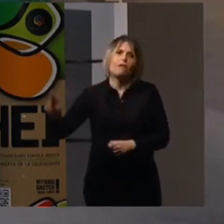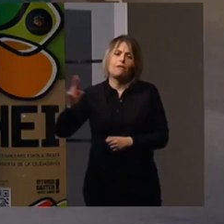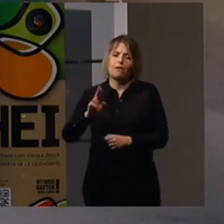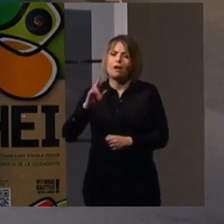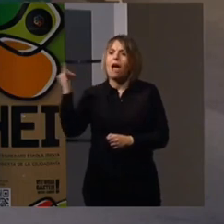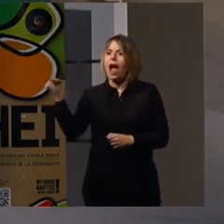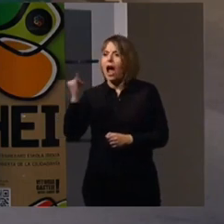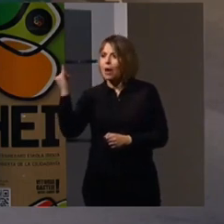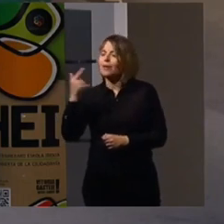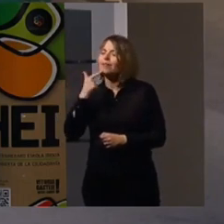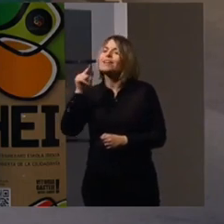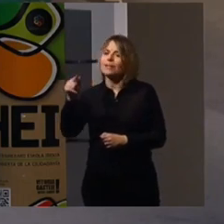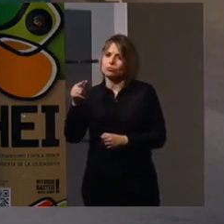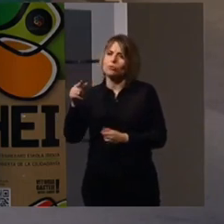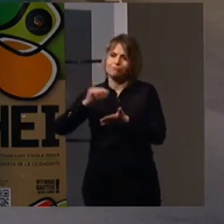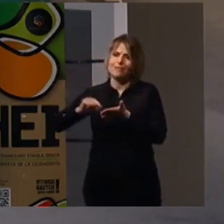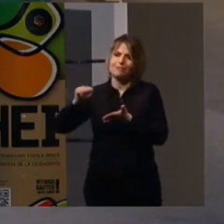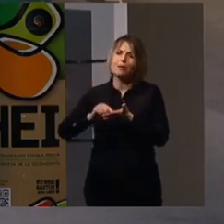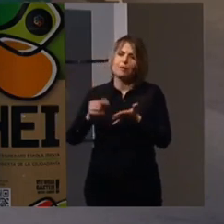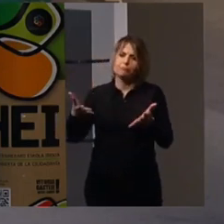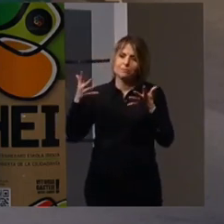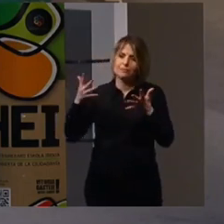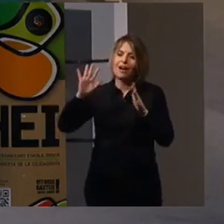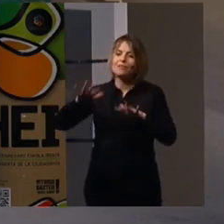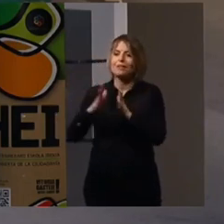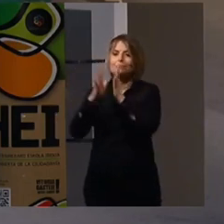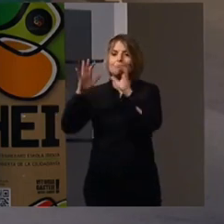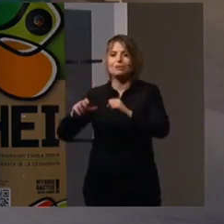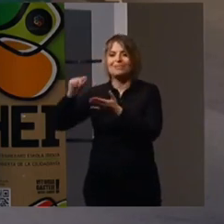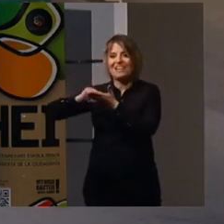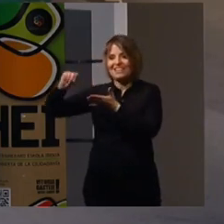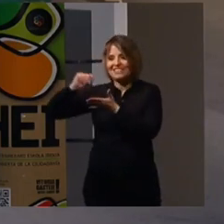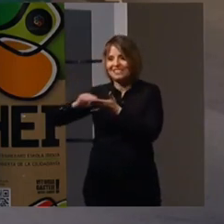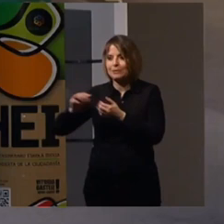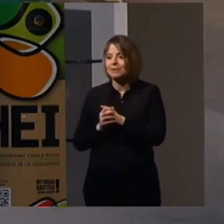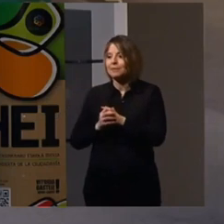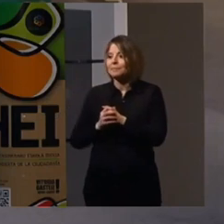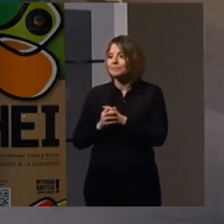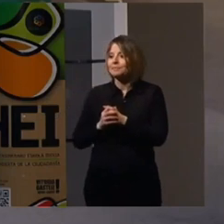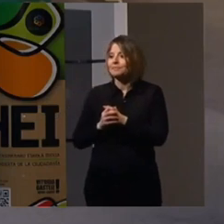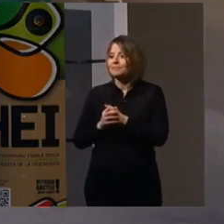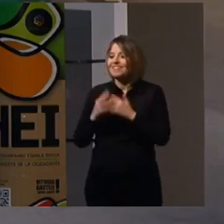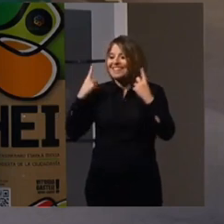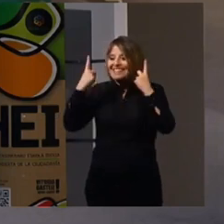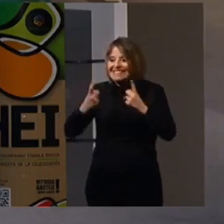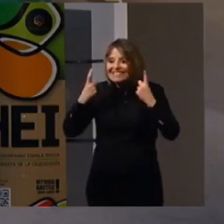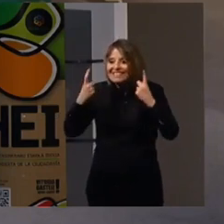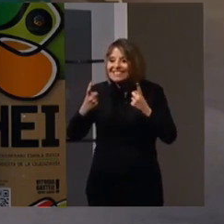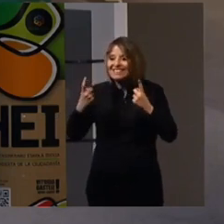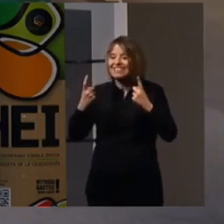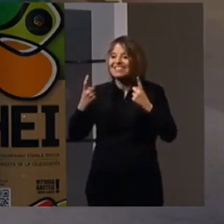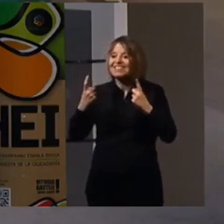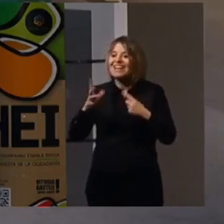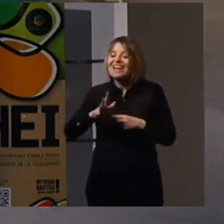a ver, esto molaría escribirlo. Y lo escribieron. Y han intentado ir, como dice Marta, a las